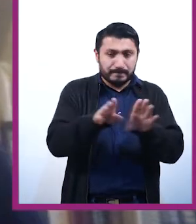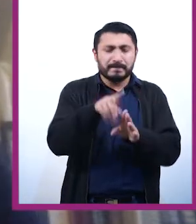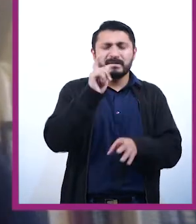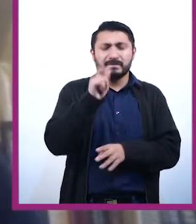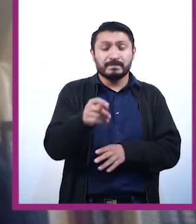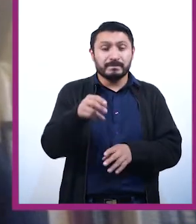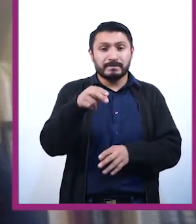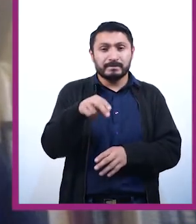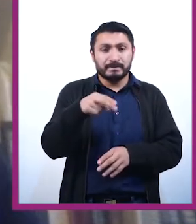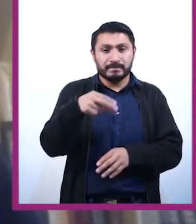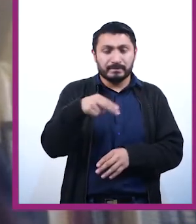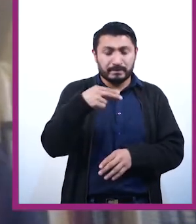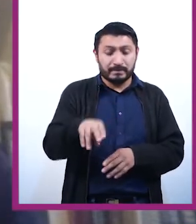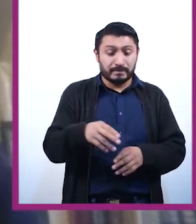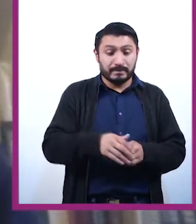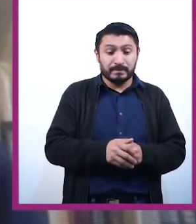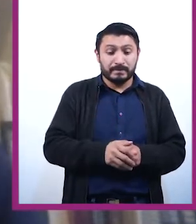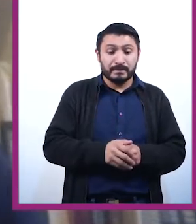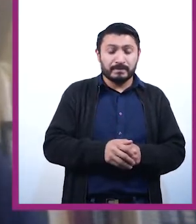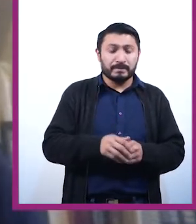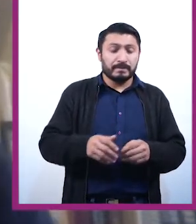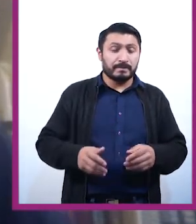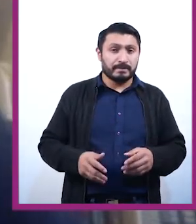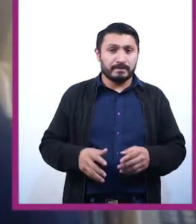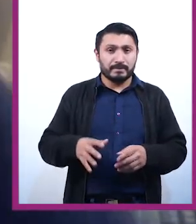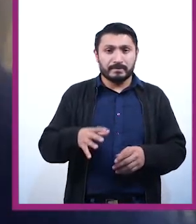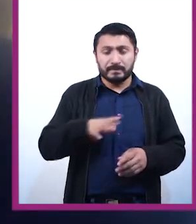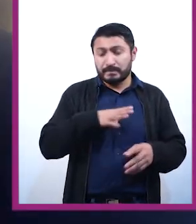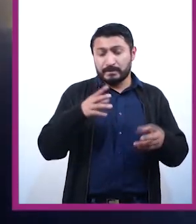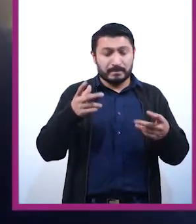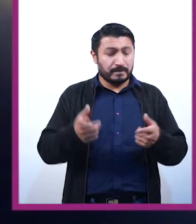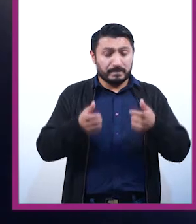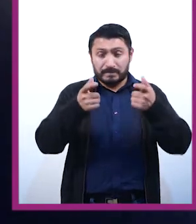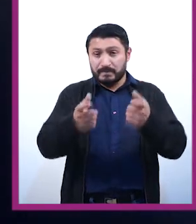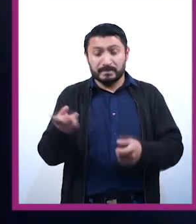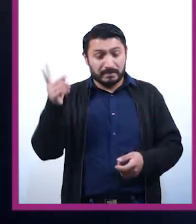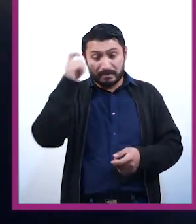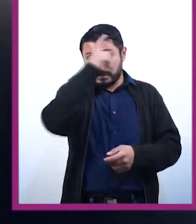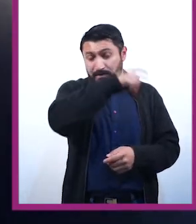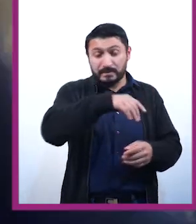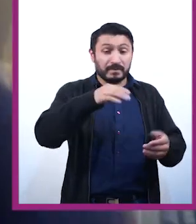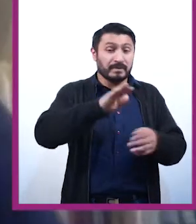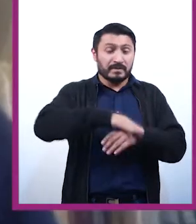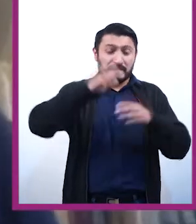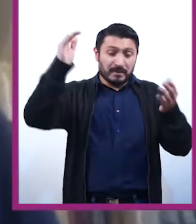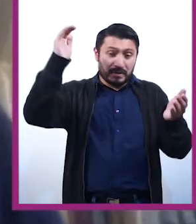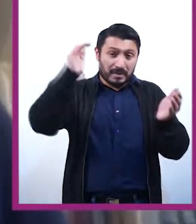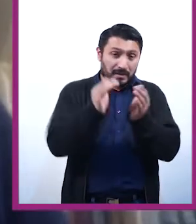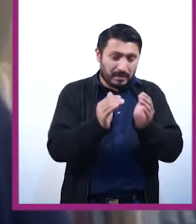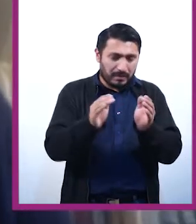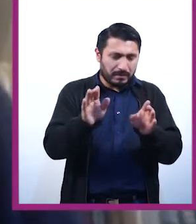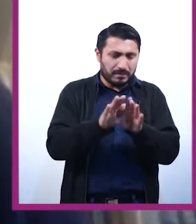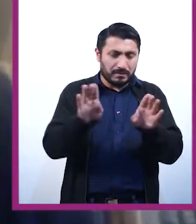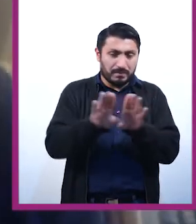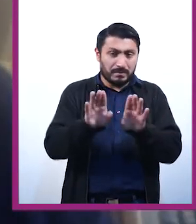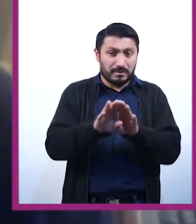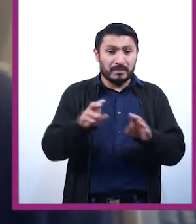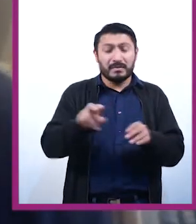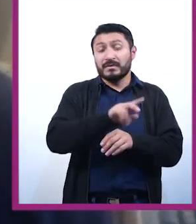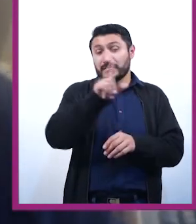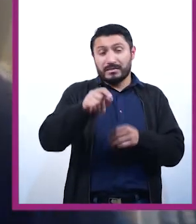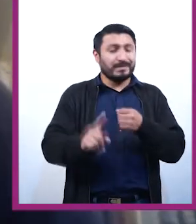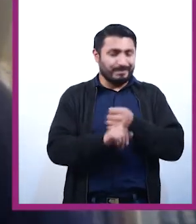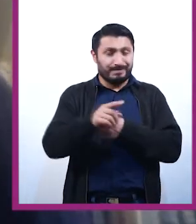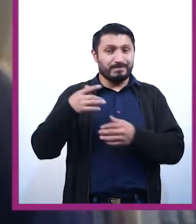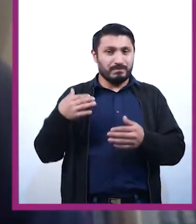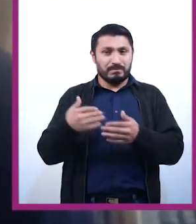todavía lo que se llama el Big Government. La presencia del Estado de la economía era más reducida que luego hemos tenido después